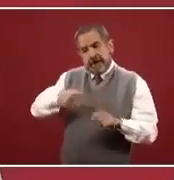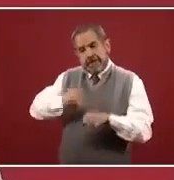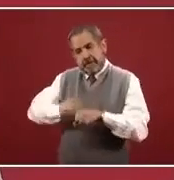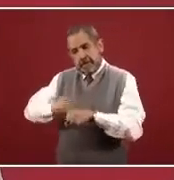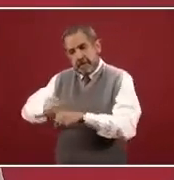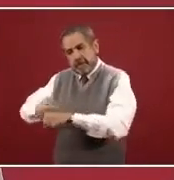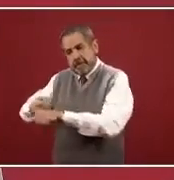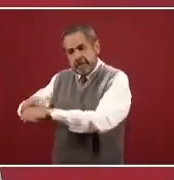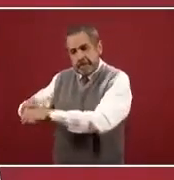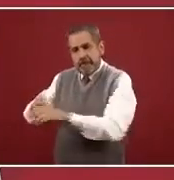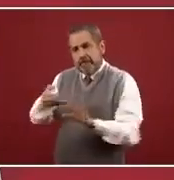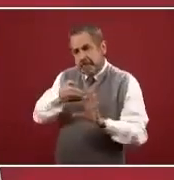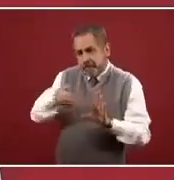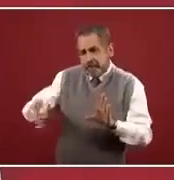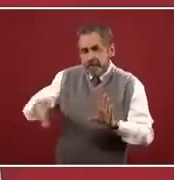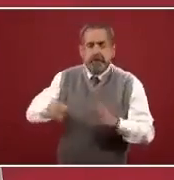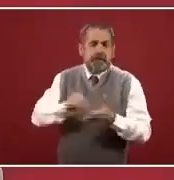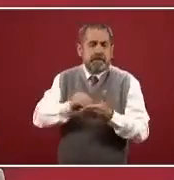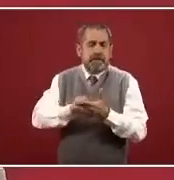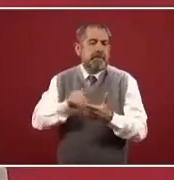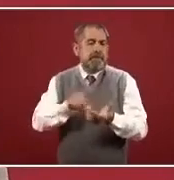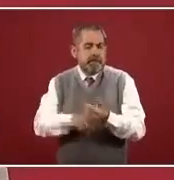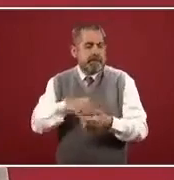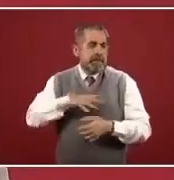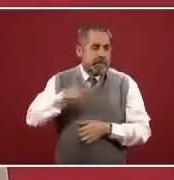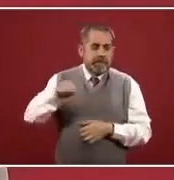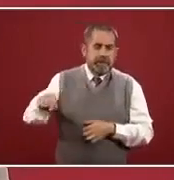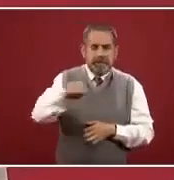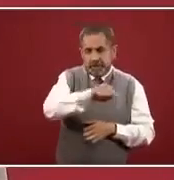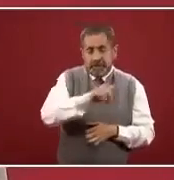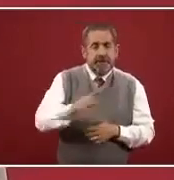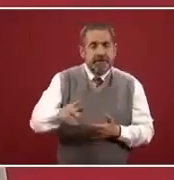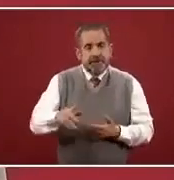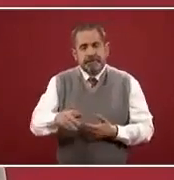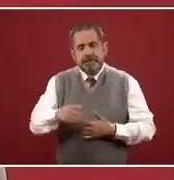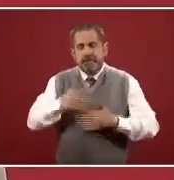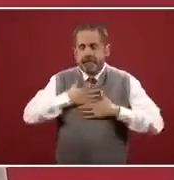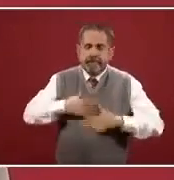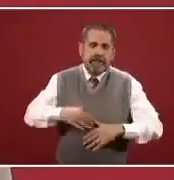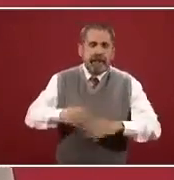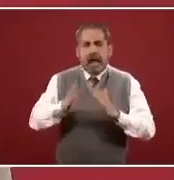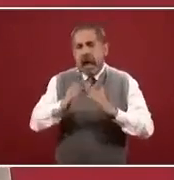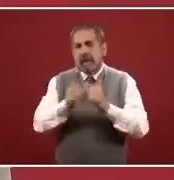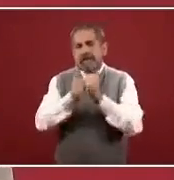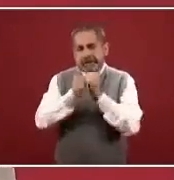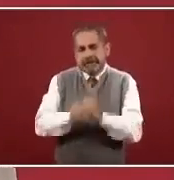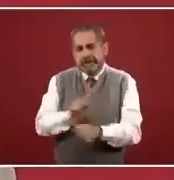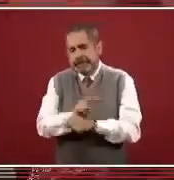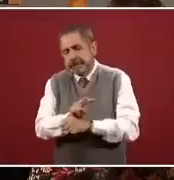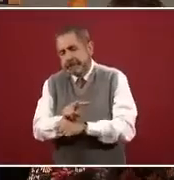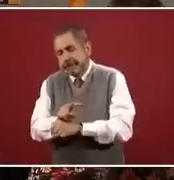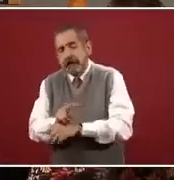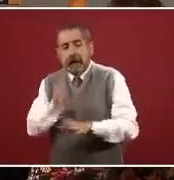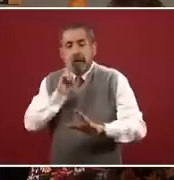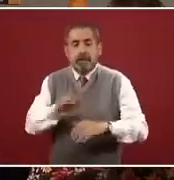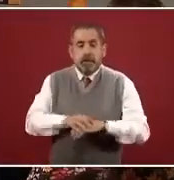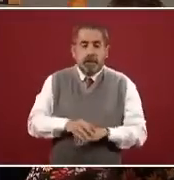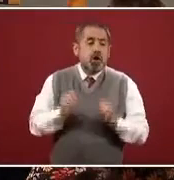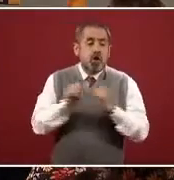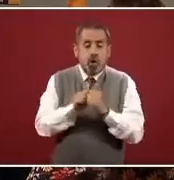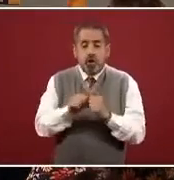confirmados todavía en este momento están terminando sus fases de resguardo, Y si a esto le sumamos los contactos,